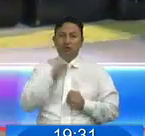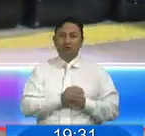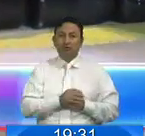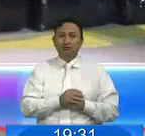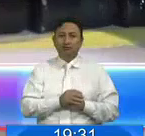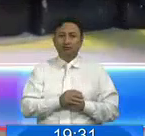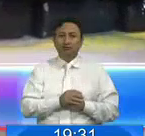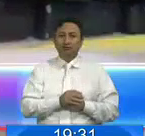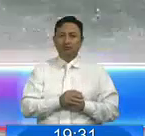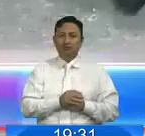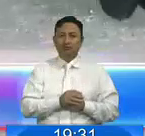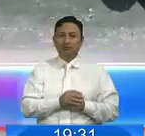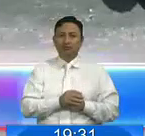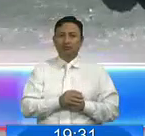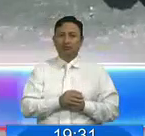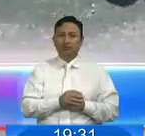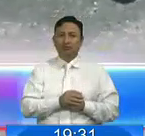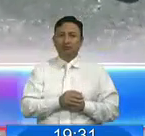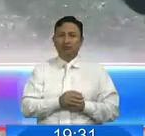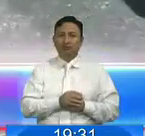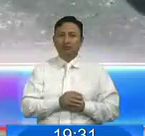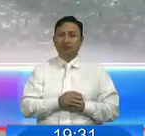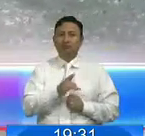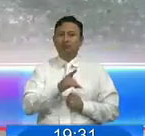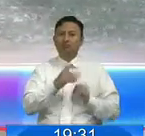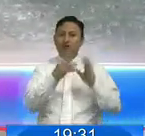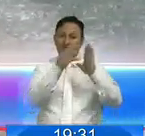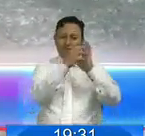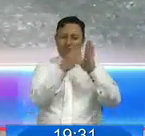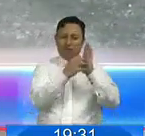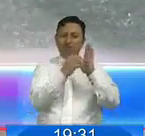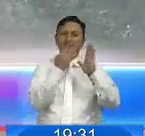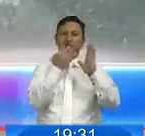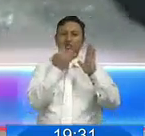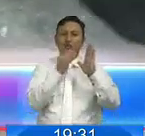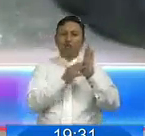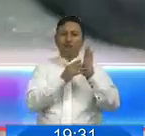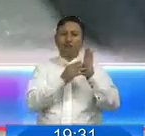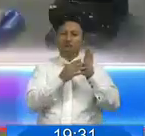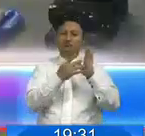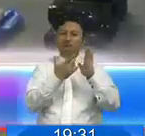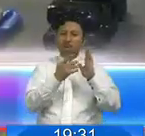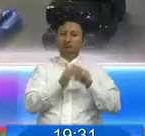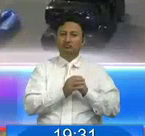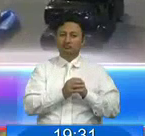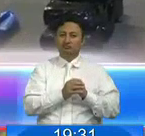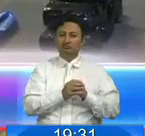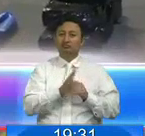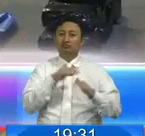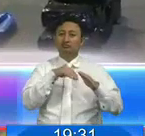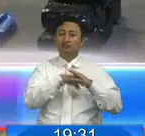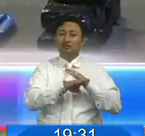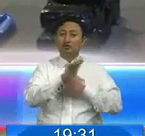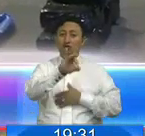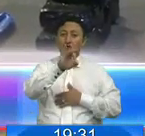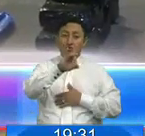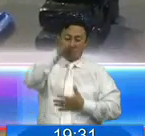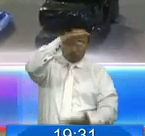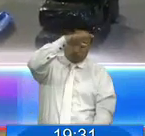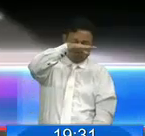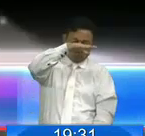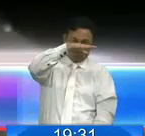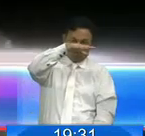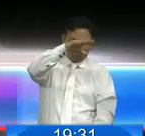cinta de embalaje y que poseía una figura de diferentes colores como logo, fue hallada dentro de 8 sacos de